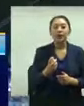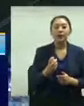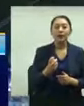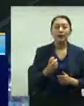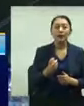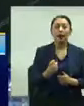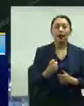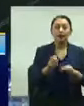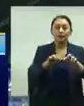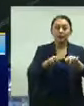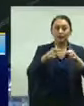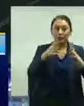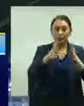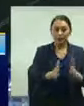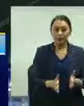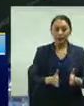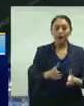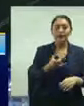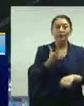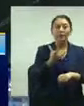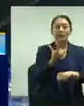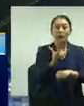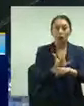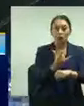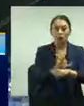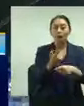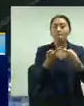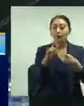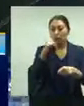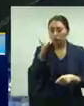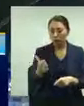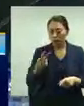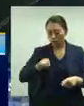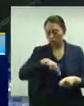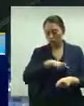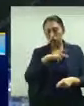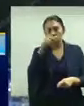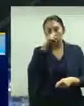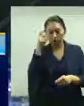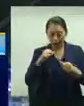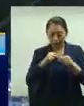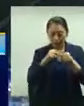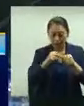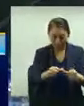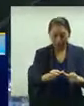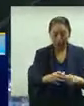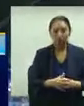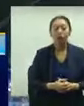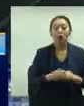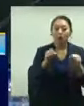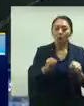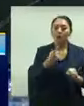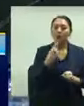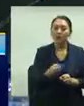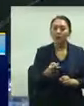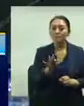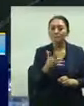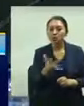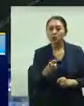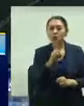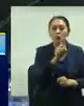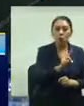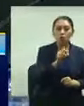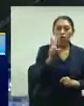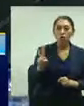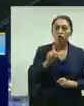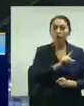a CGPLAN, es el de Cobán, pero ya está en seguimiento. Entonces, les sé decir, aproximadamente